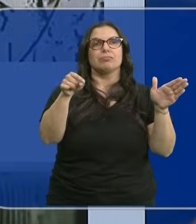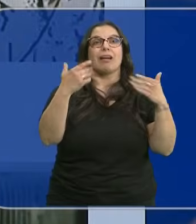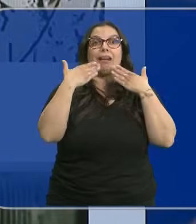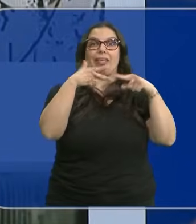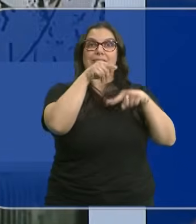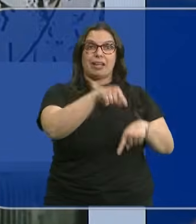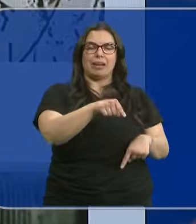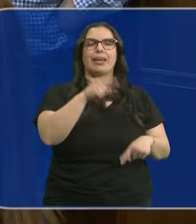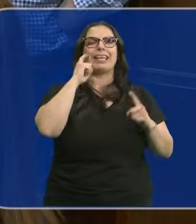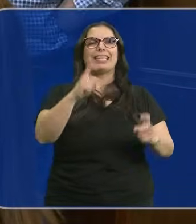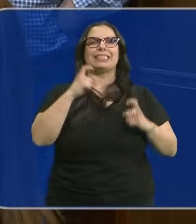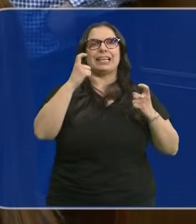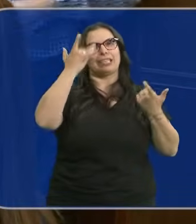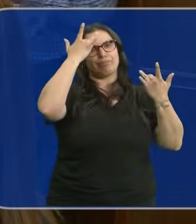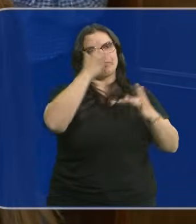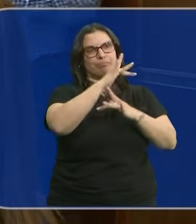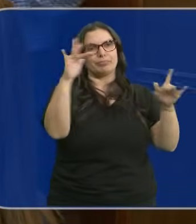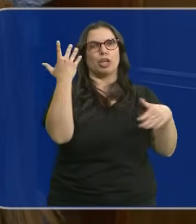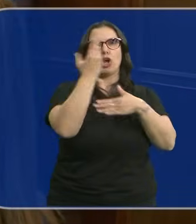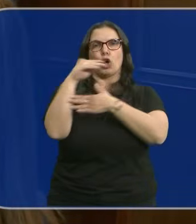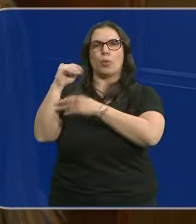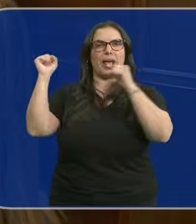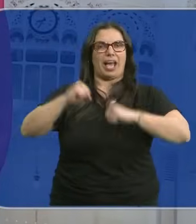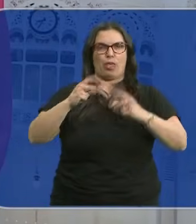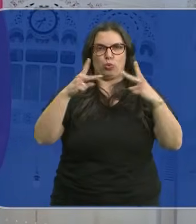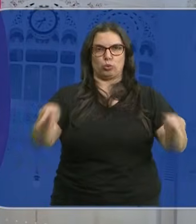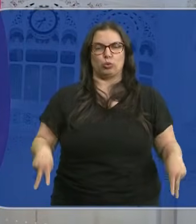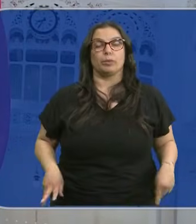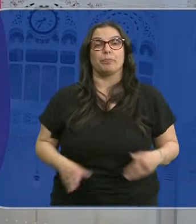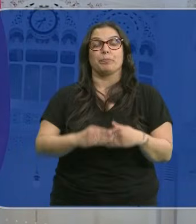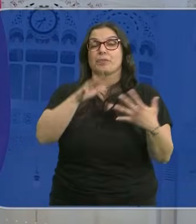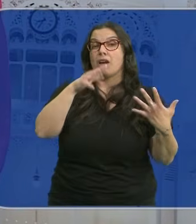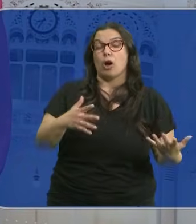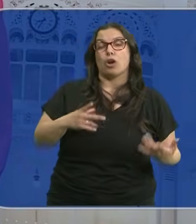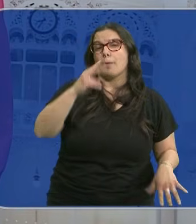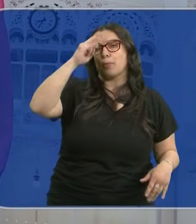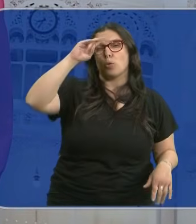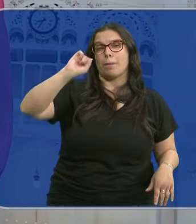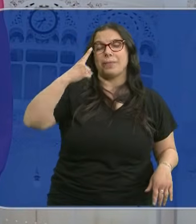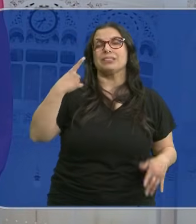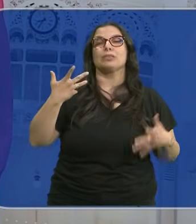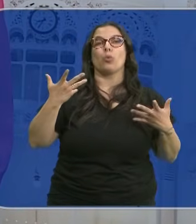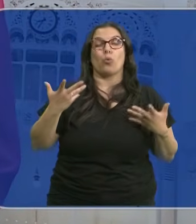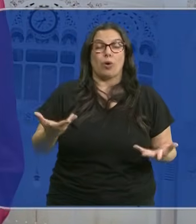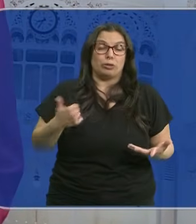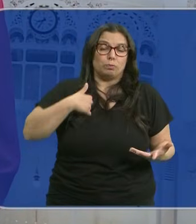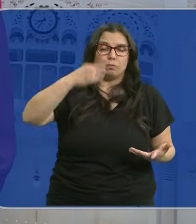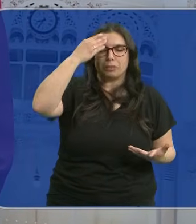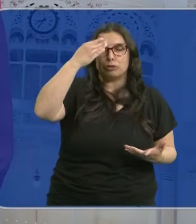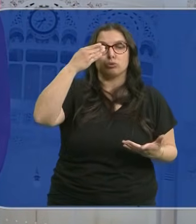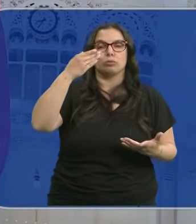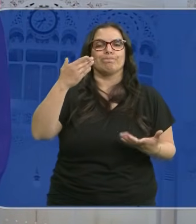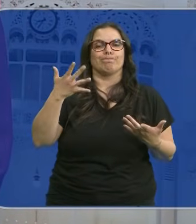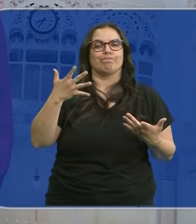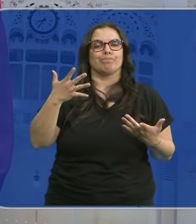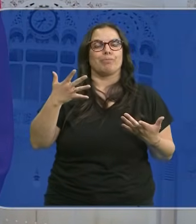estos talleres trata de concienciar a jóvenes y adultos. Ahora mismo lo más preocupante, yo creo, en el mundo